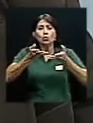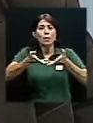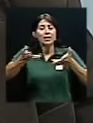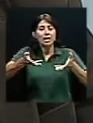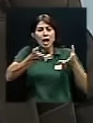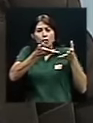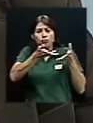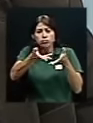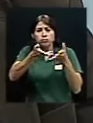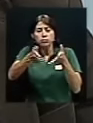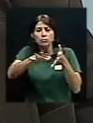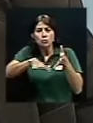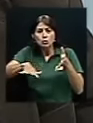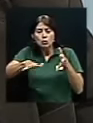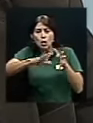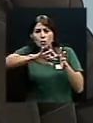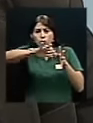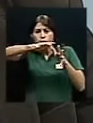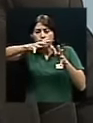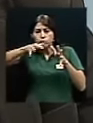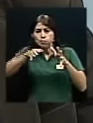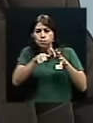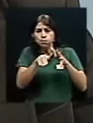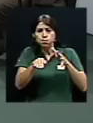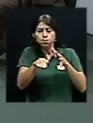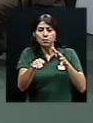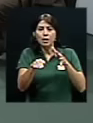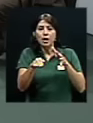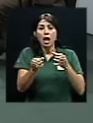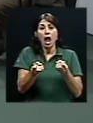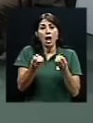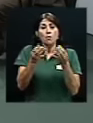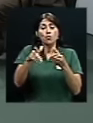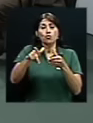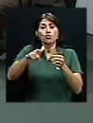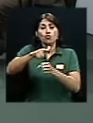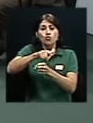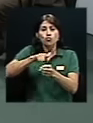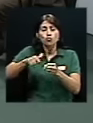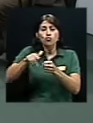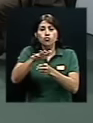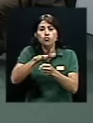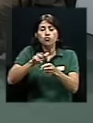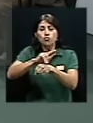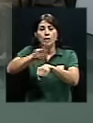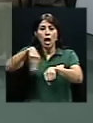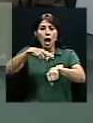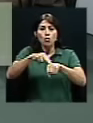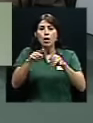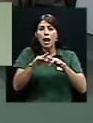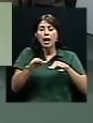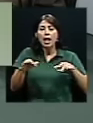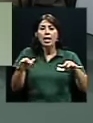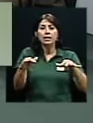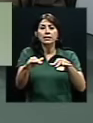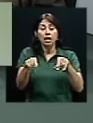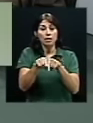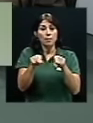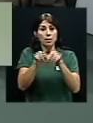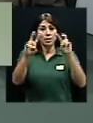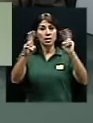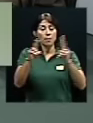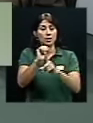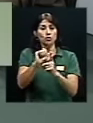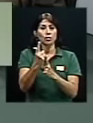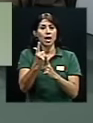zonas de depresión. Hay muchos acuíferos, muchos humedales, incluso en el tema social, muchos